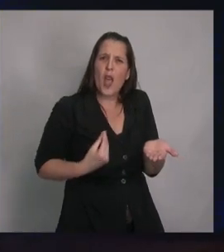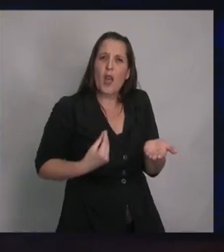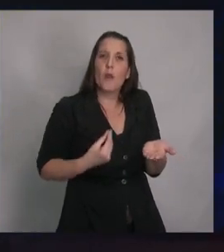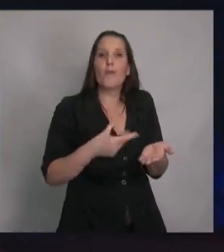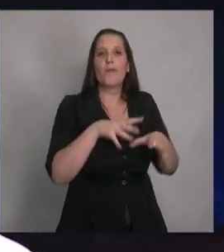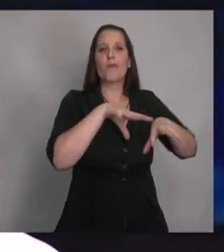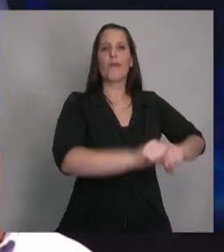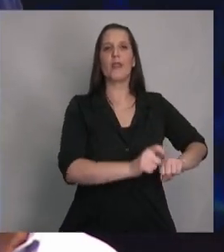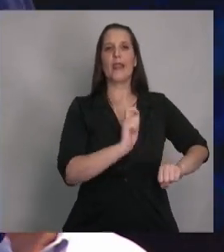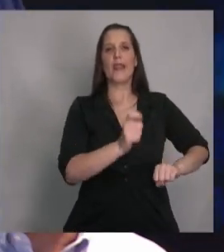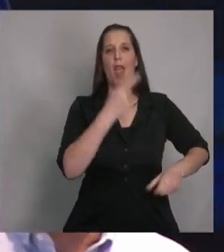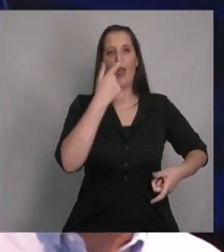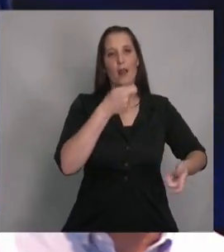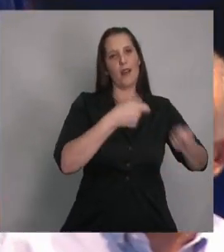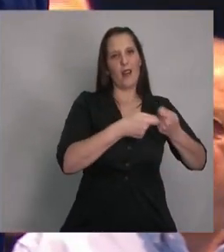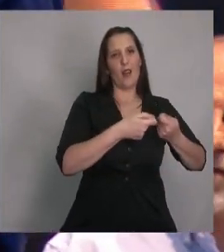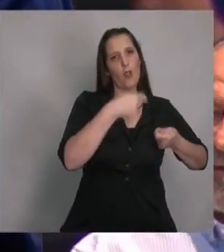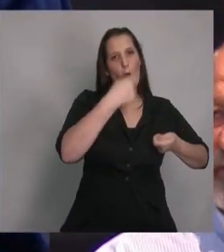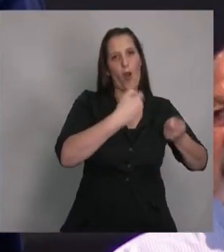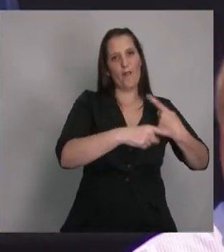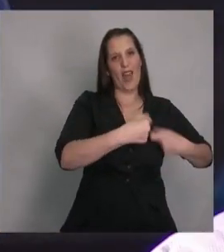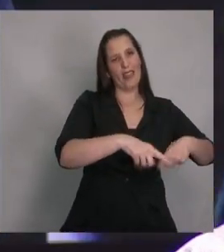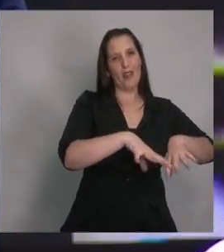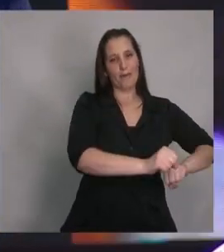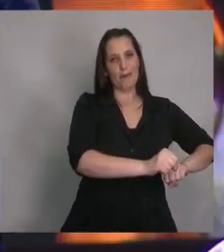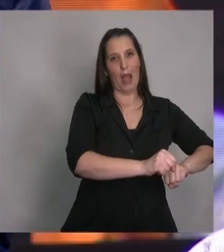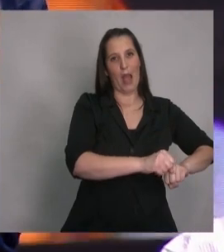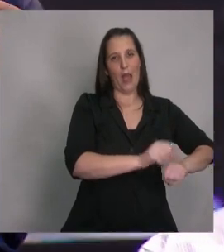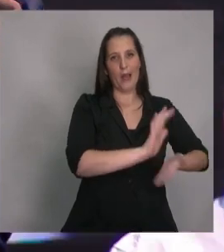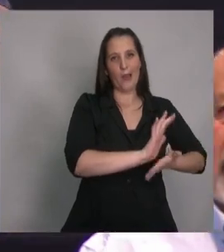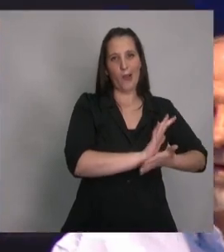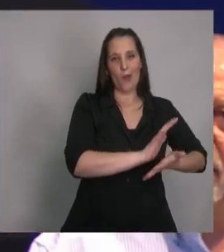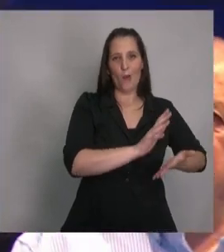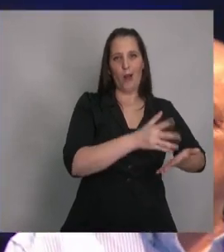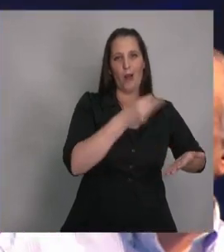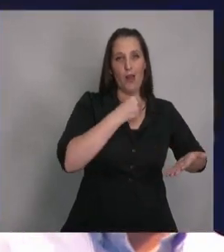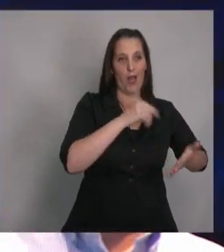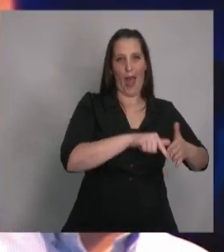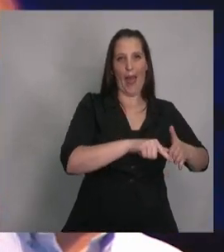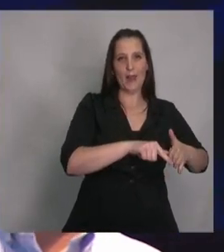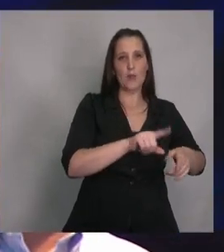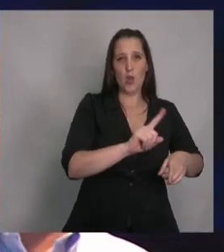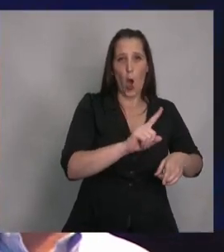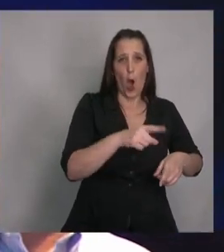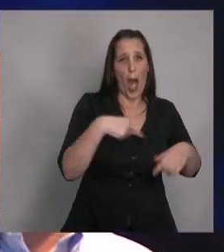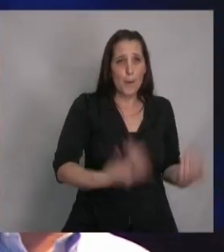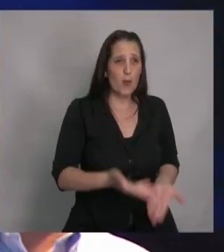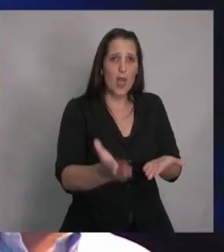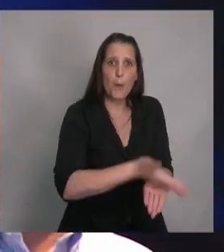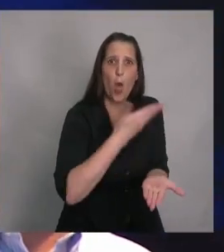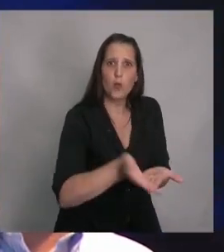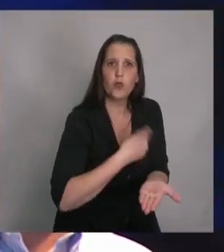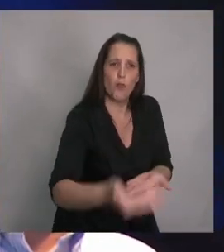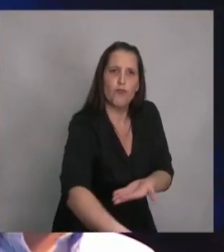lavado de activos, como tenencia, recordando el mundo feudal, y no como instrumento de producción. En un mundo